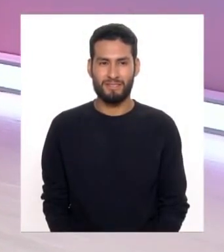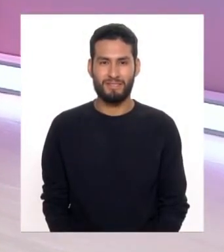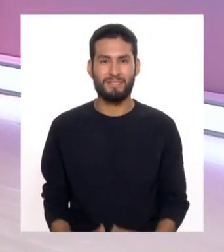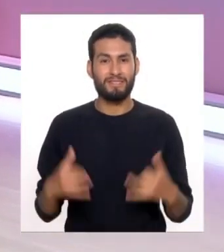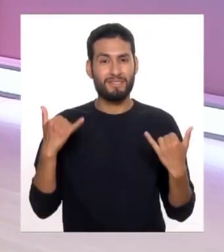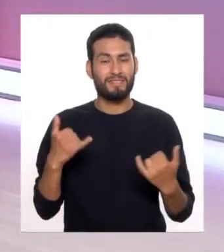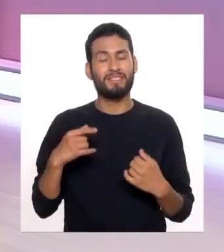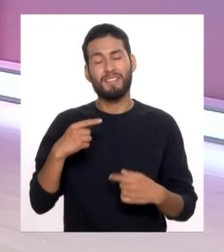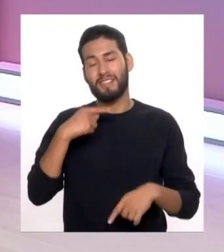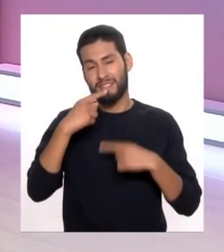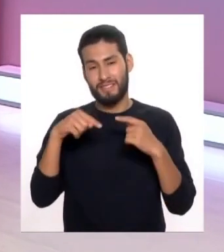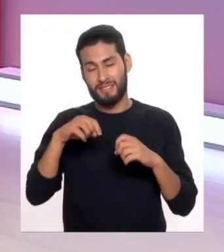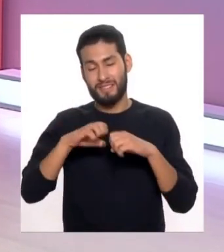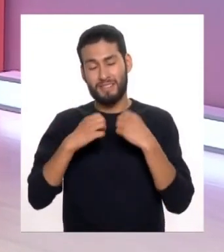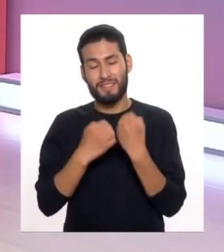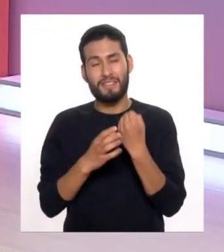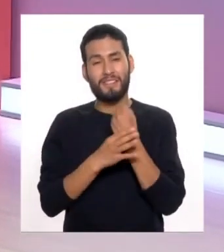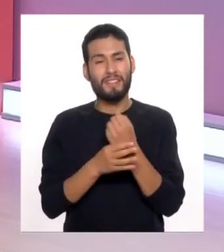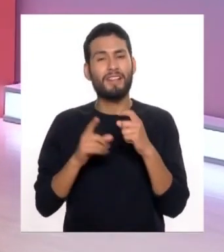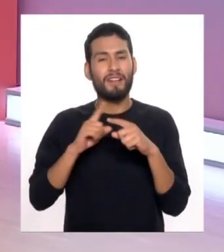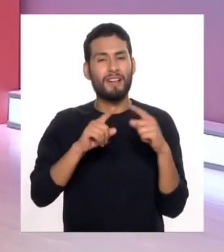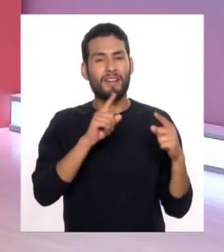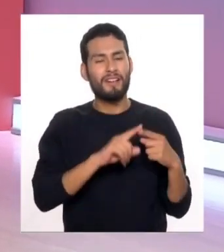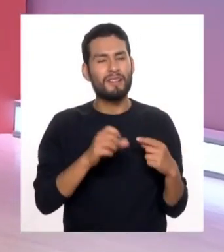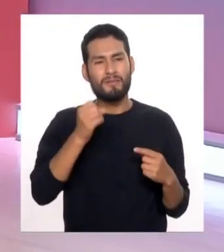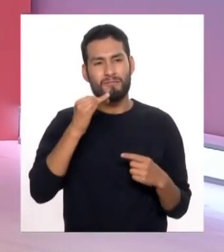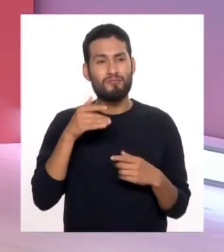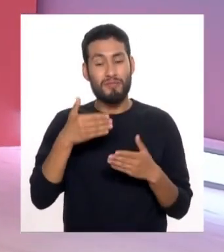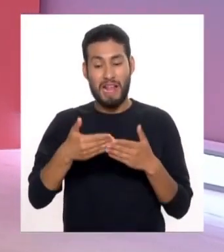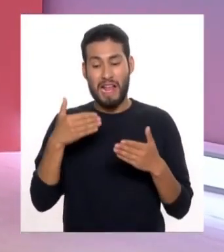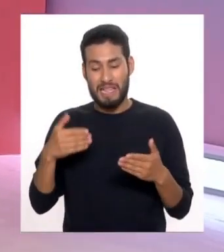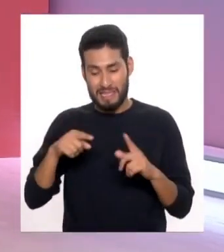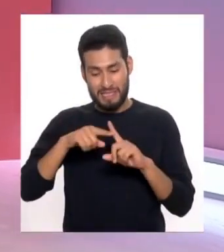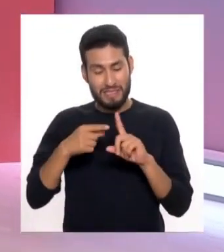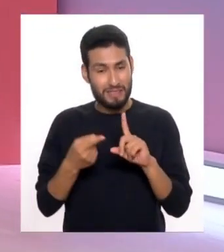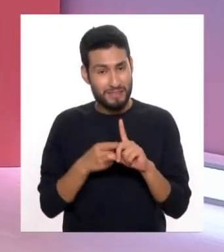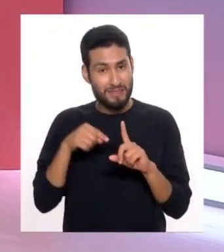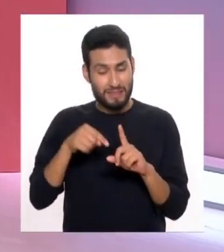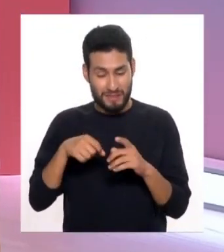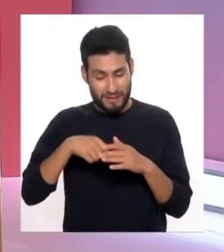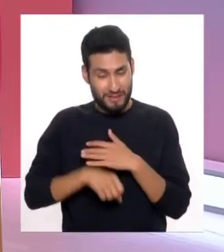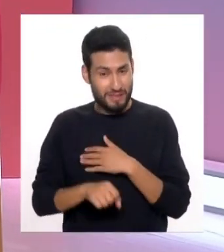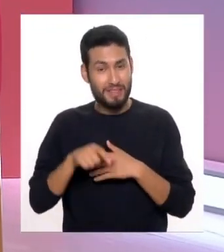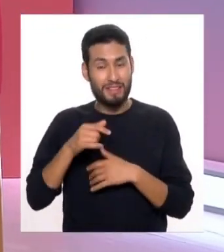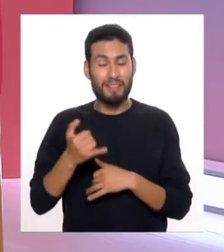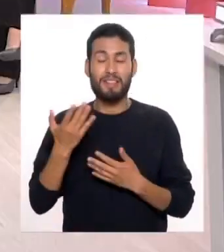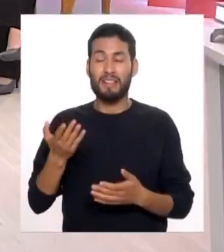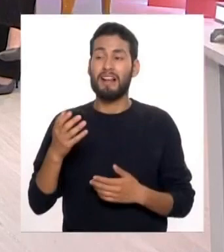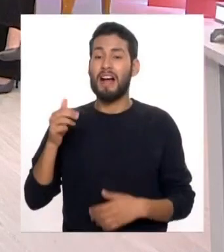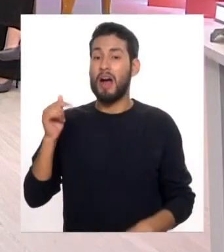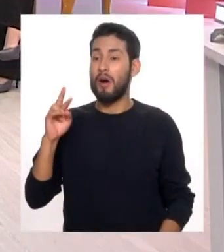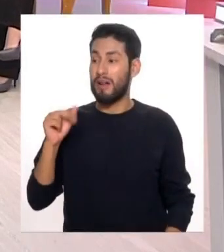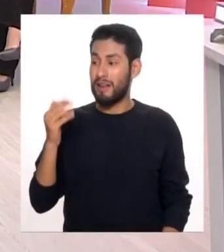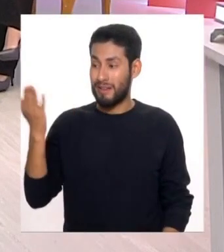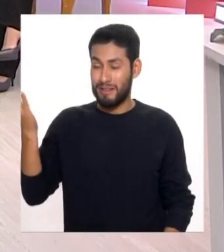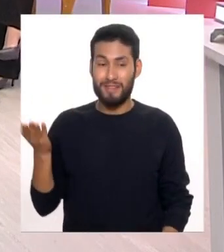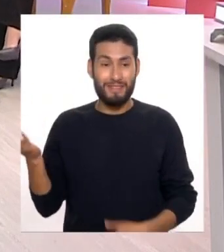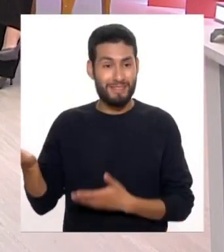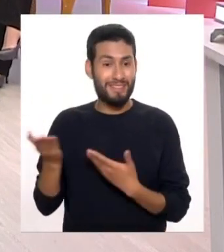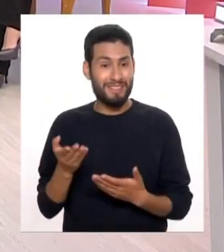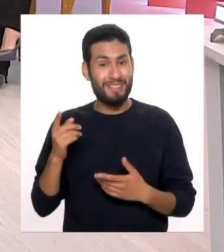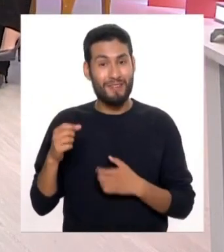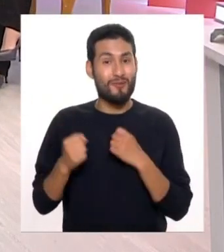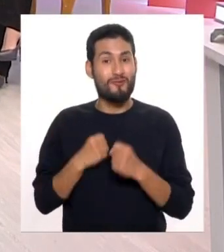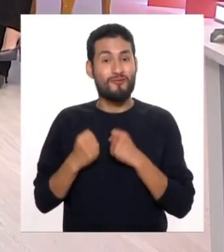Estamos hablando en Cuerpo Médico de aquellas intervenciones antes del nacimiento. También damos ya la bienvenida a Aura, que ha venido a